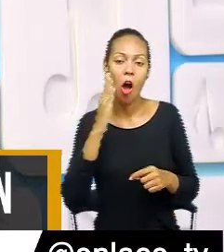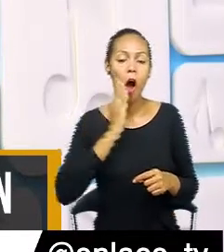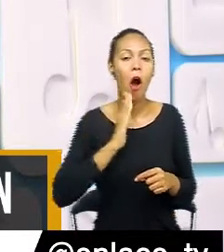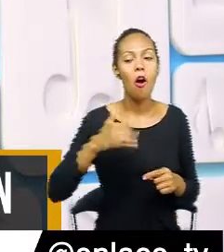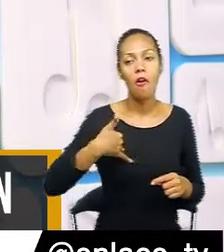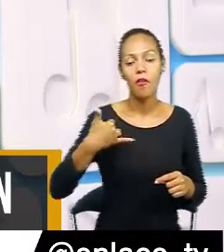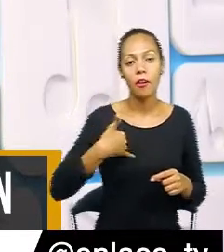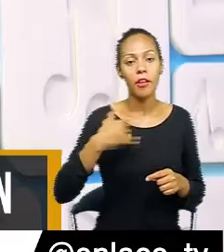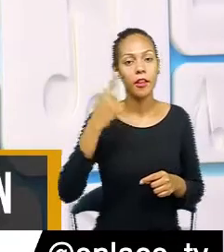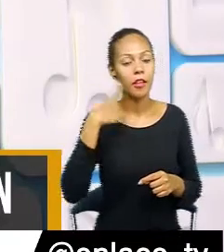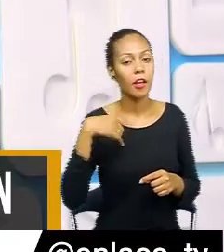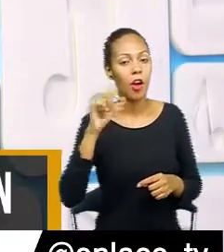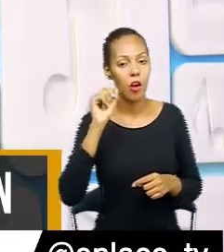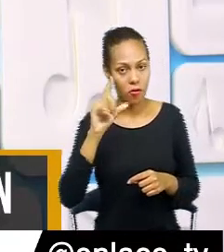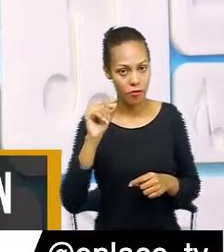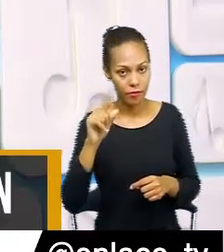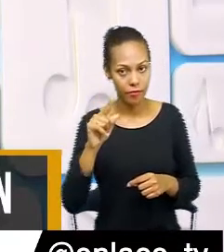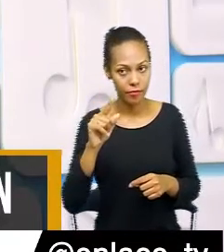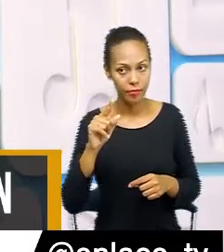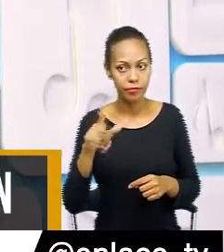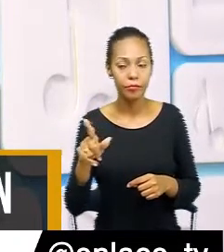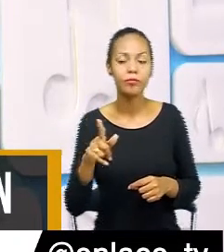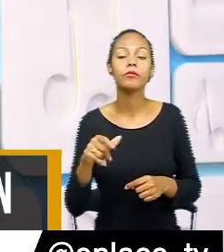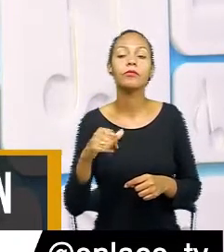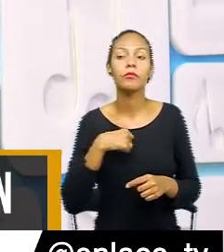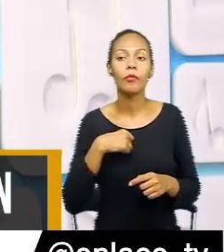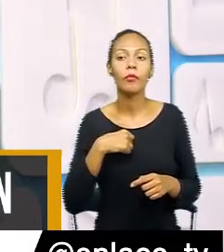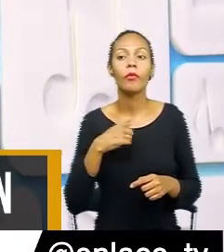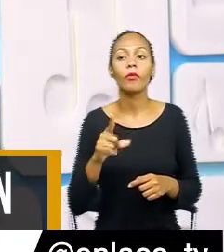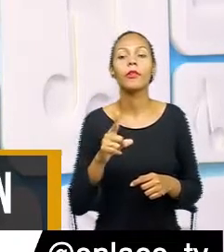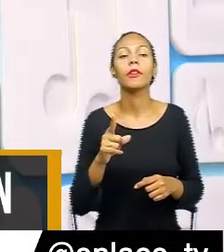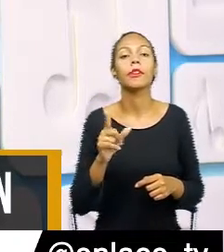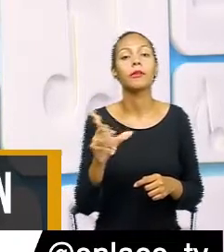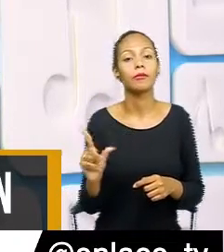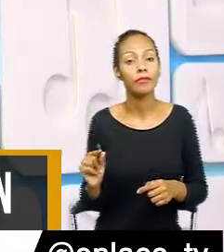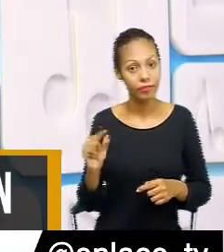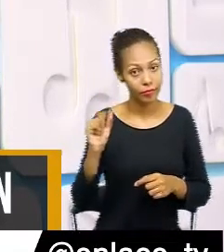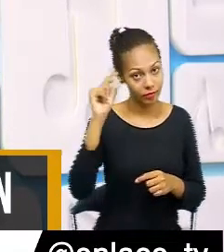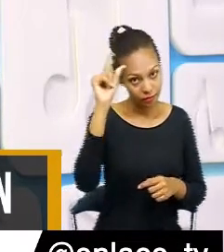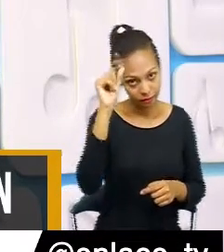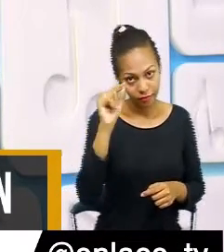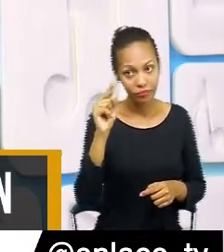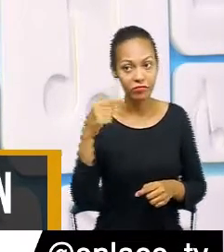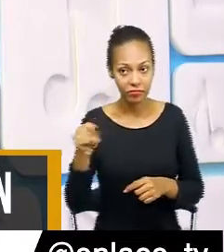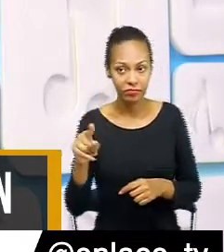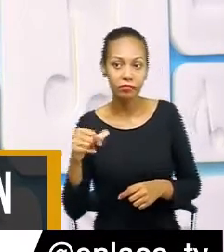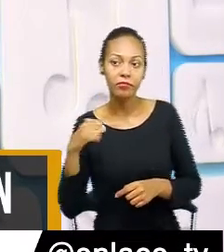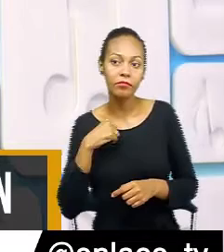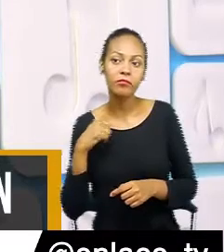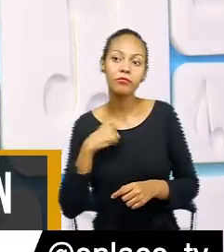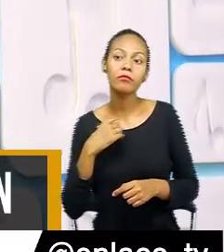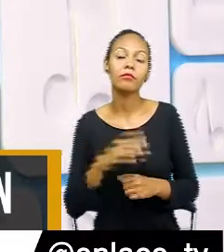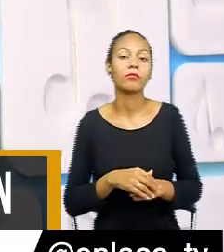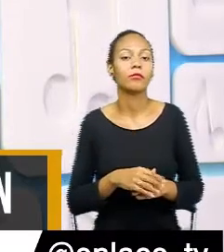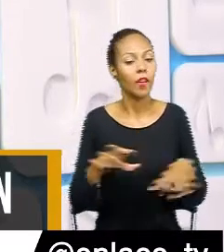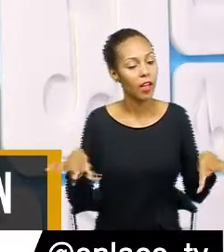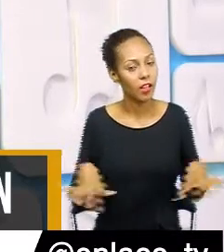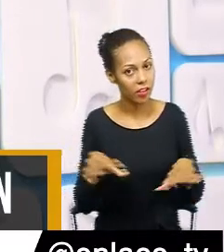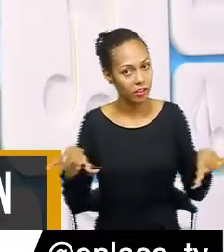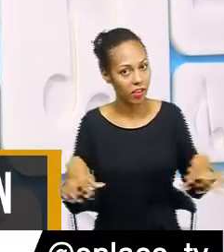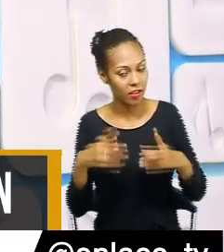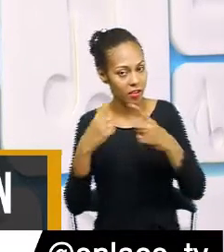día 11 estará la Ruta 65 de Inderva, con sus respectivas actividades